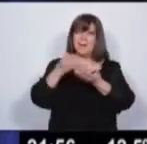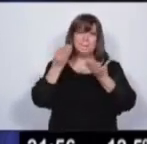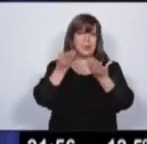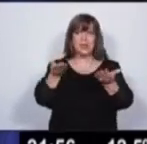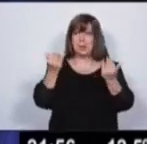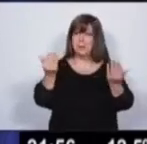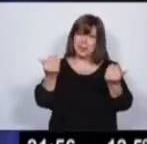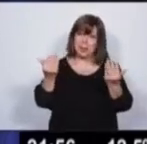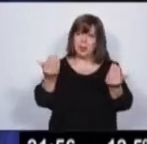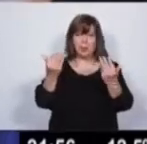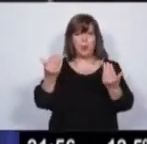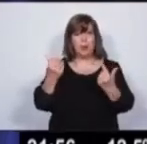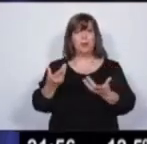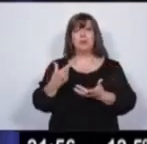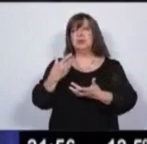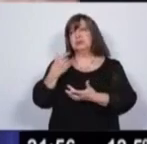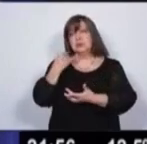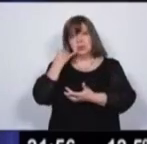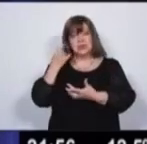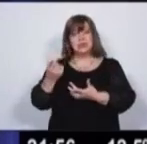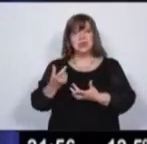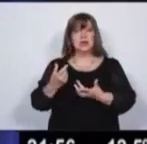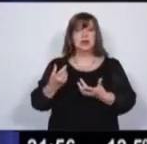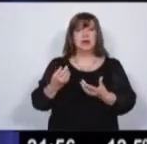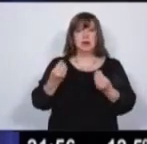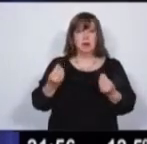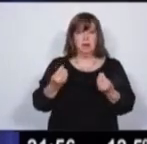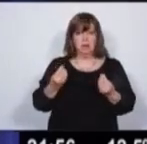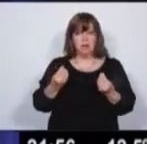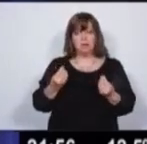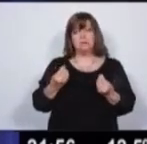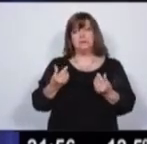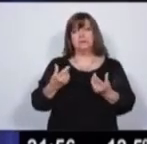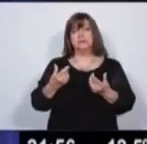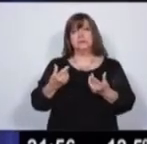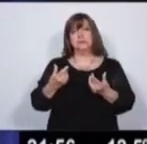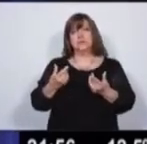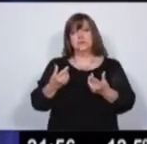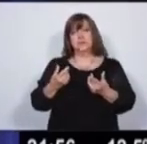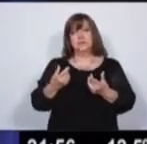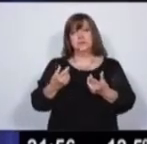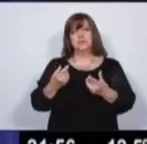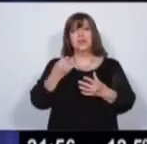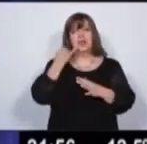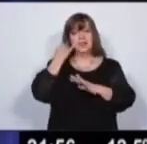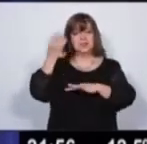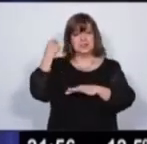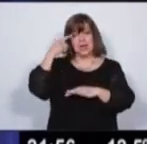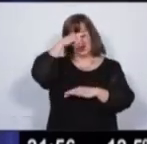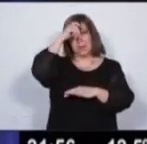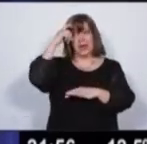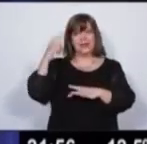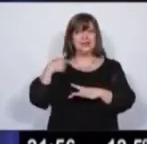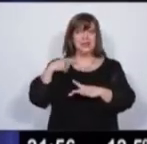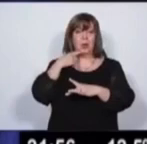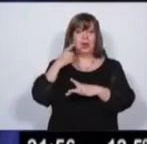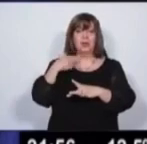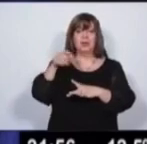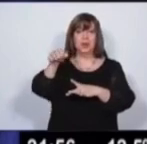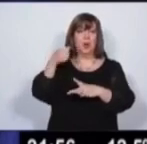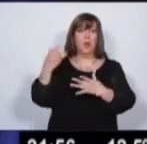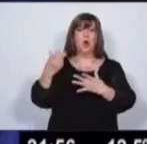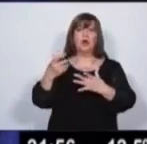una ayuda de inversiones o el cuento de la heladera llena que contó recién el candidato parisi Mientras tanto